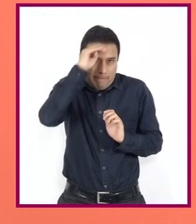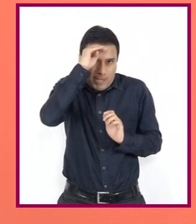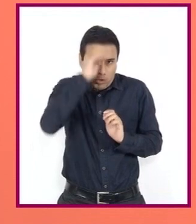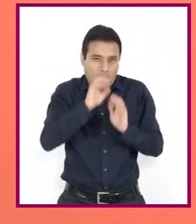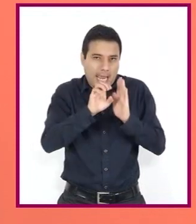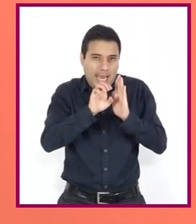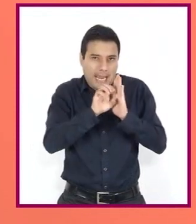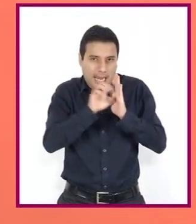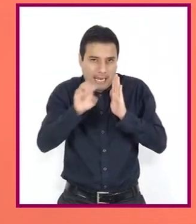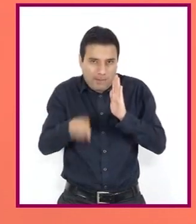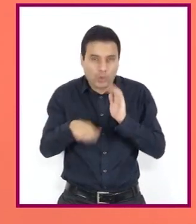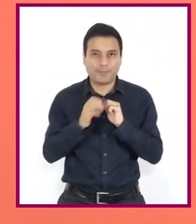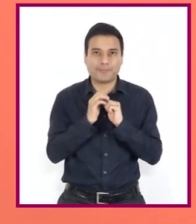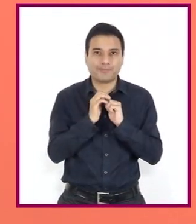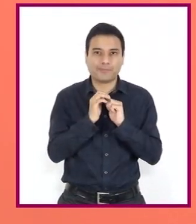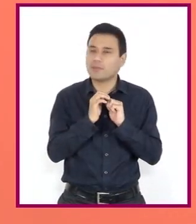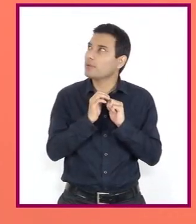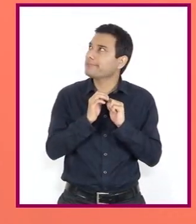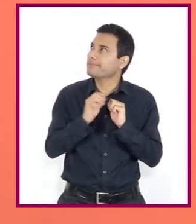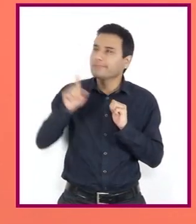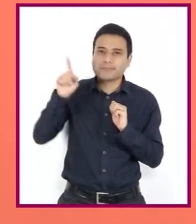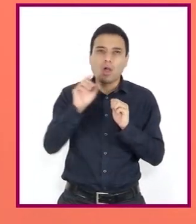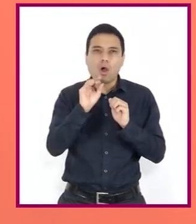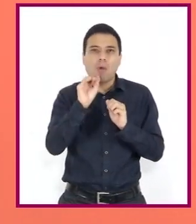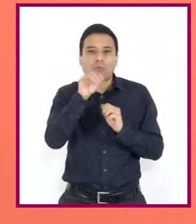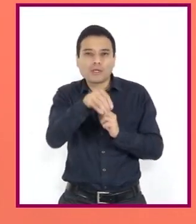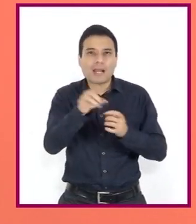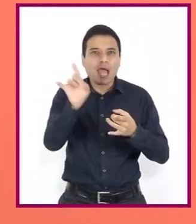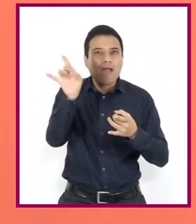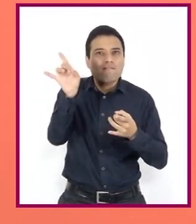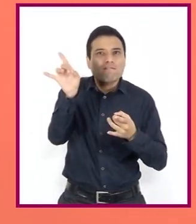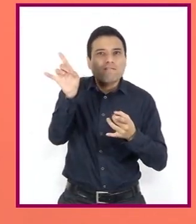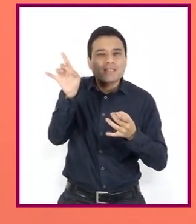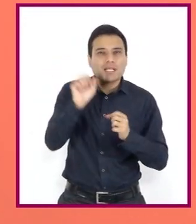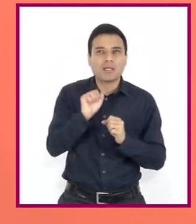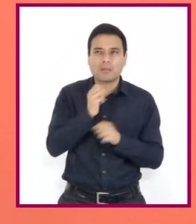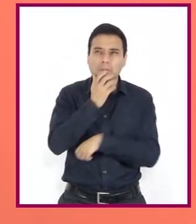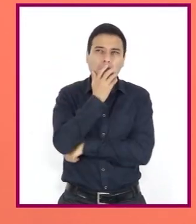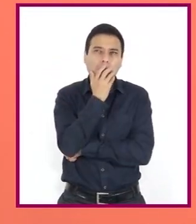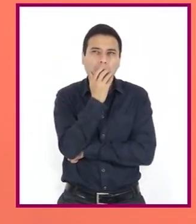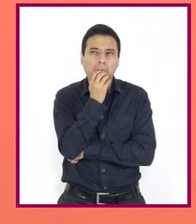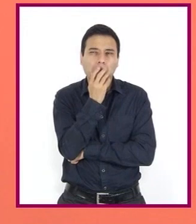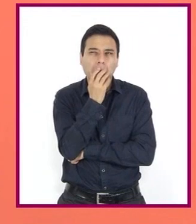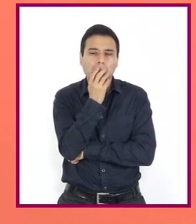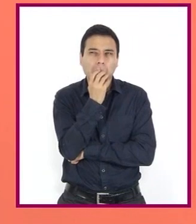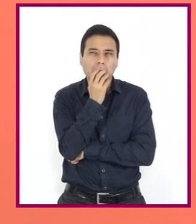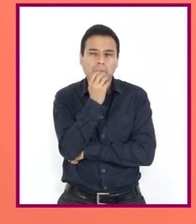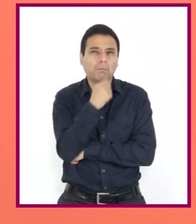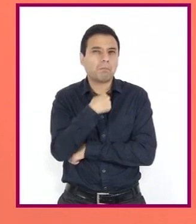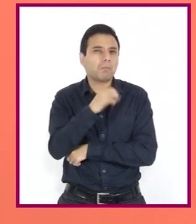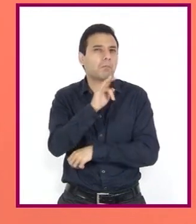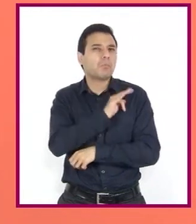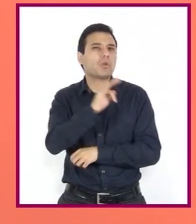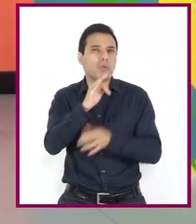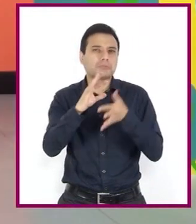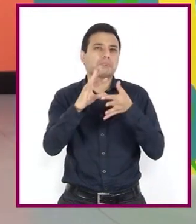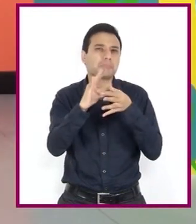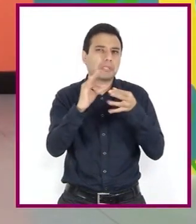que si le pusiéramos unas flechas por aquí, otras por acá, podríamos hablar nosotros sobre el ciclo del